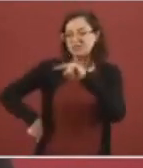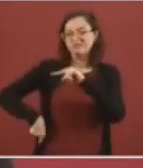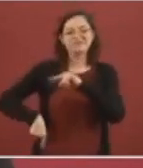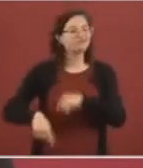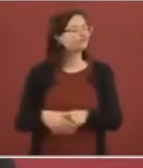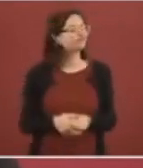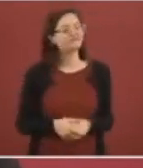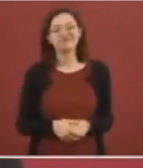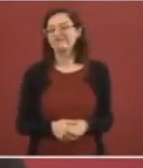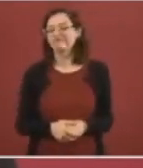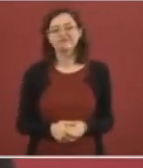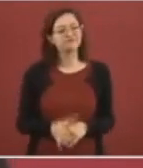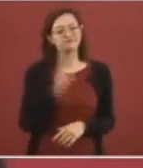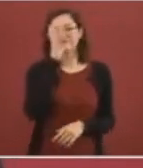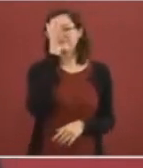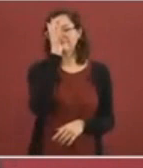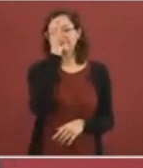no lo lograron